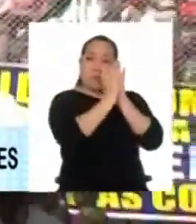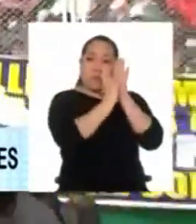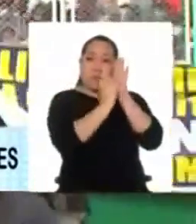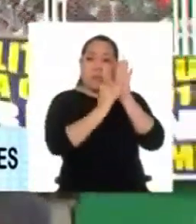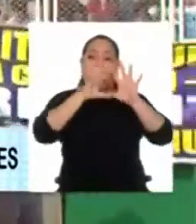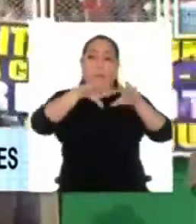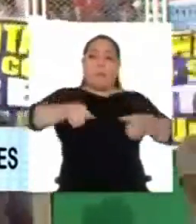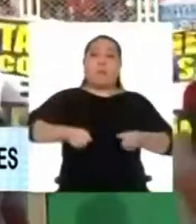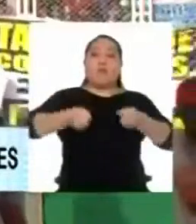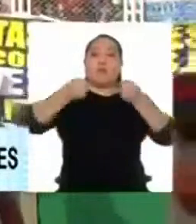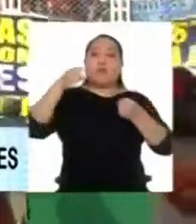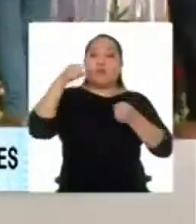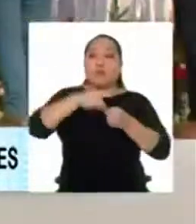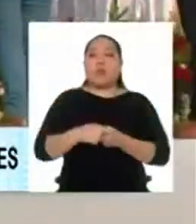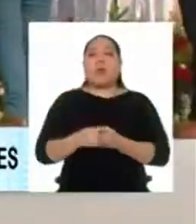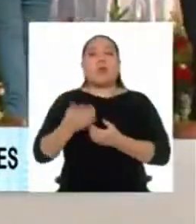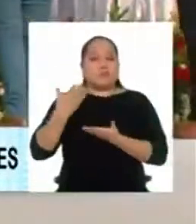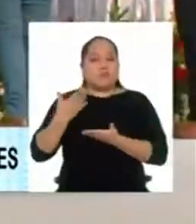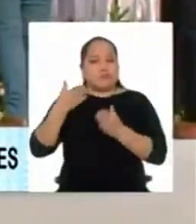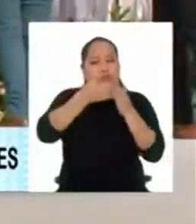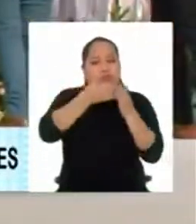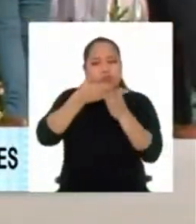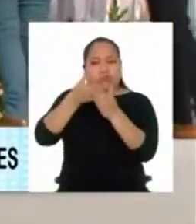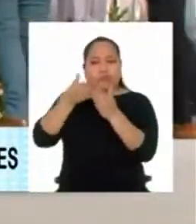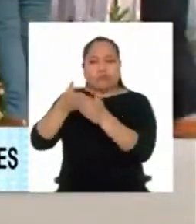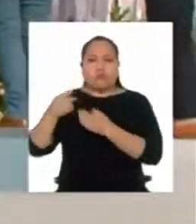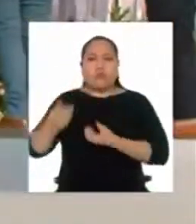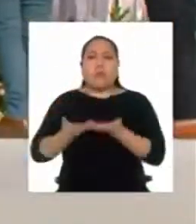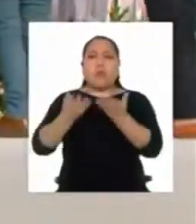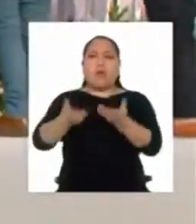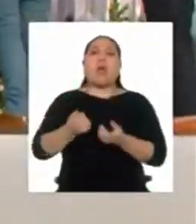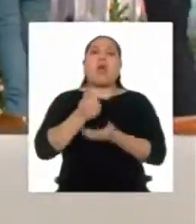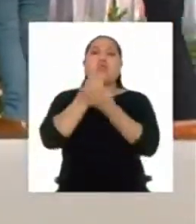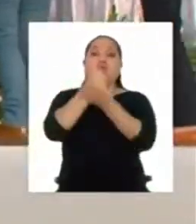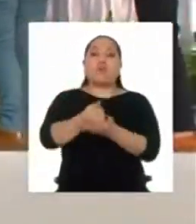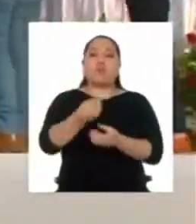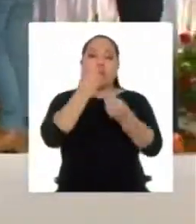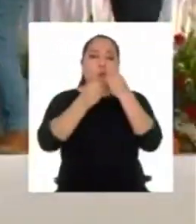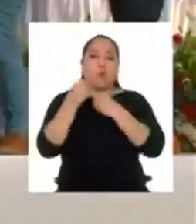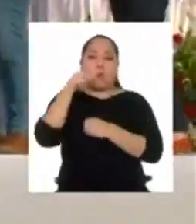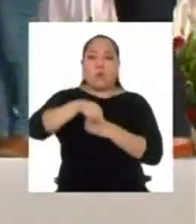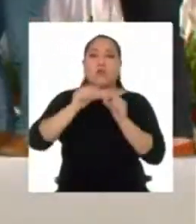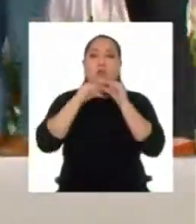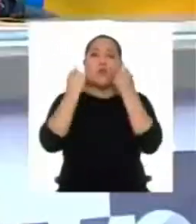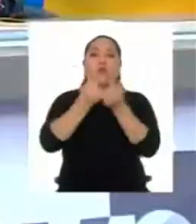permitirá atención directa y fehaciente a estos grupos vulnerables.